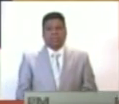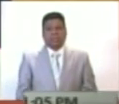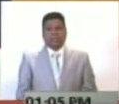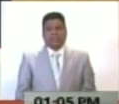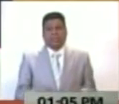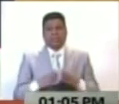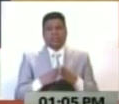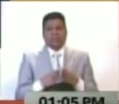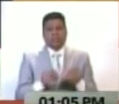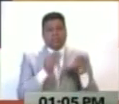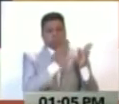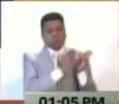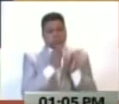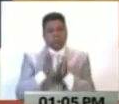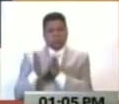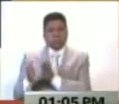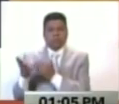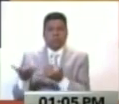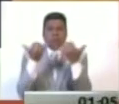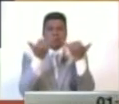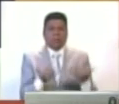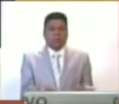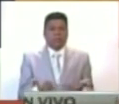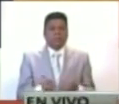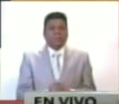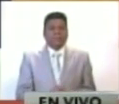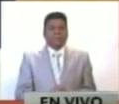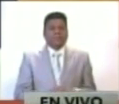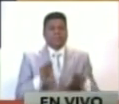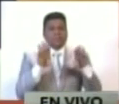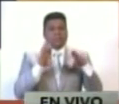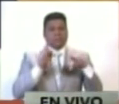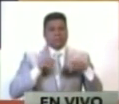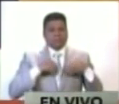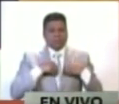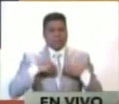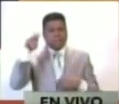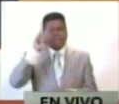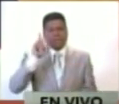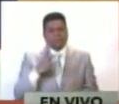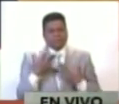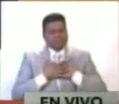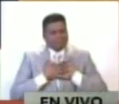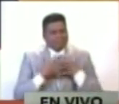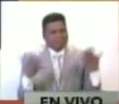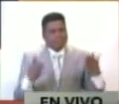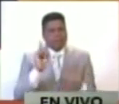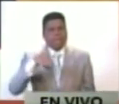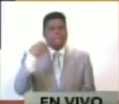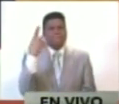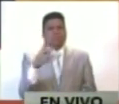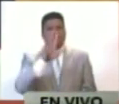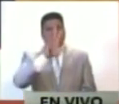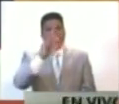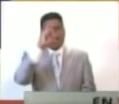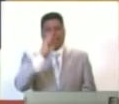esta organización que hoy asume nuestra querida Venezuela la presidencia para los próximos